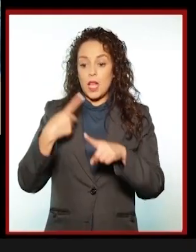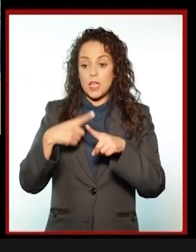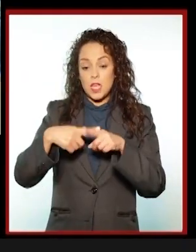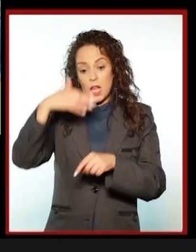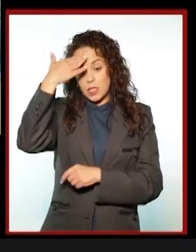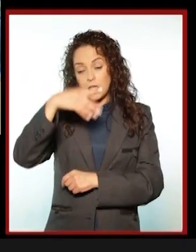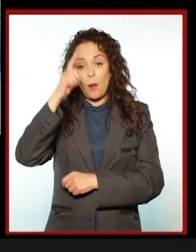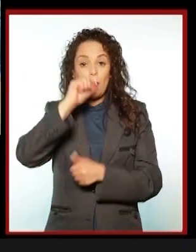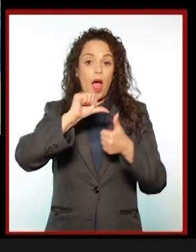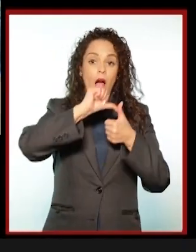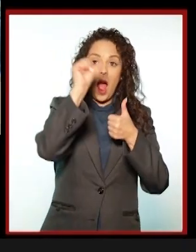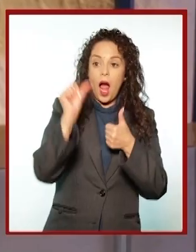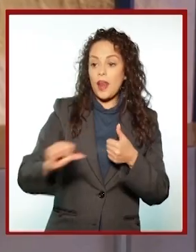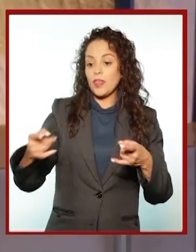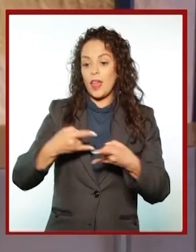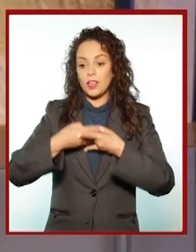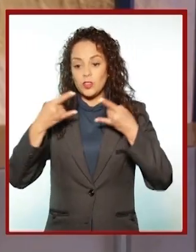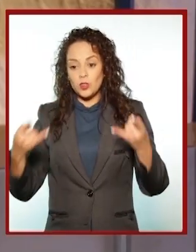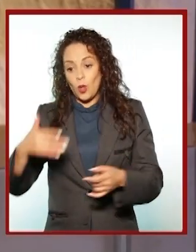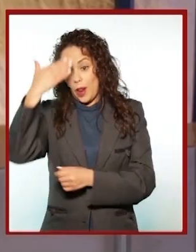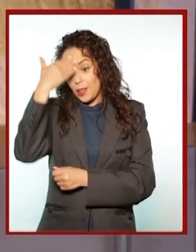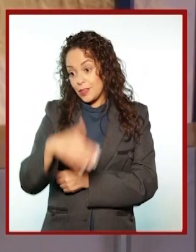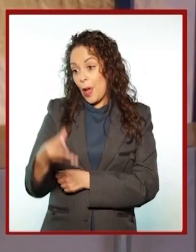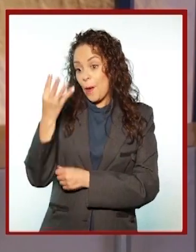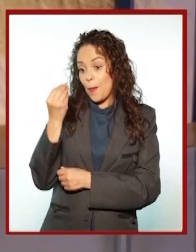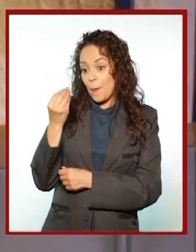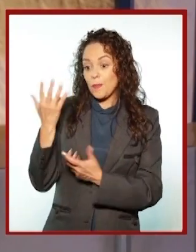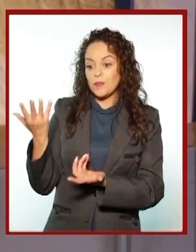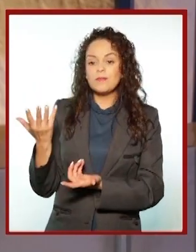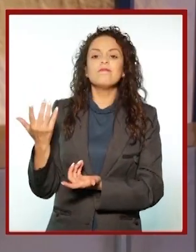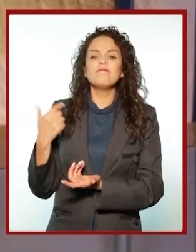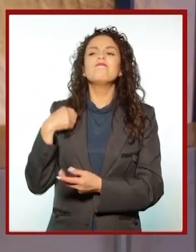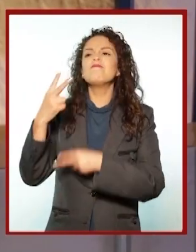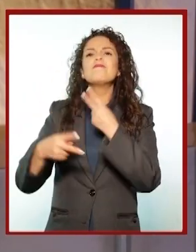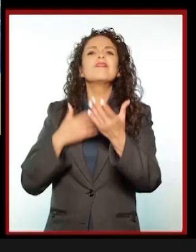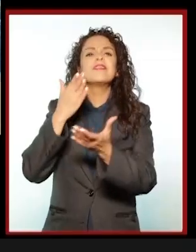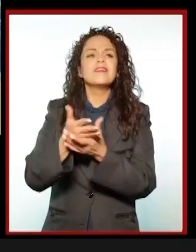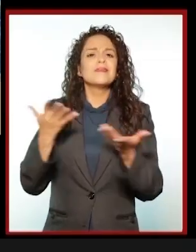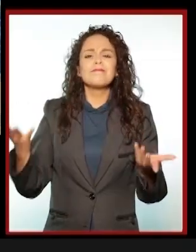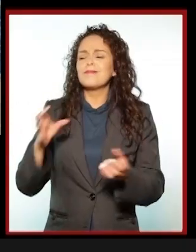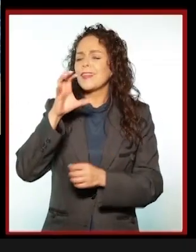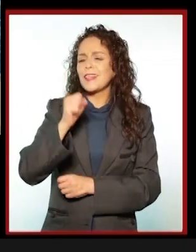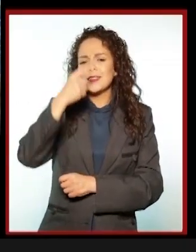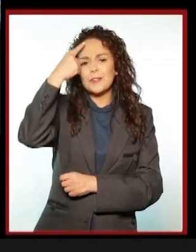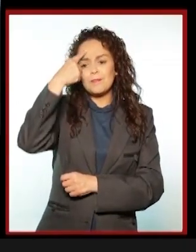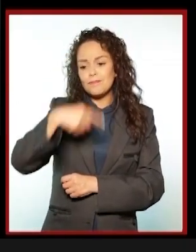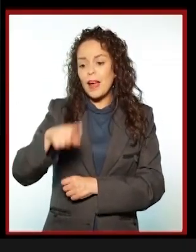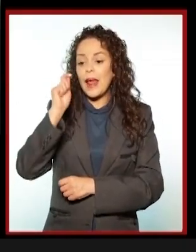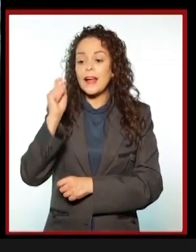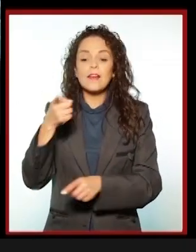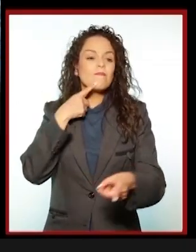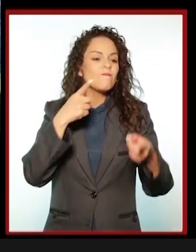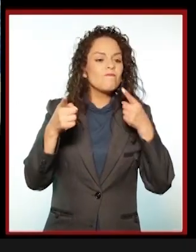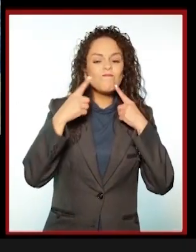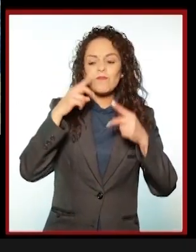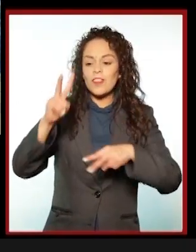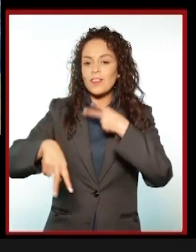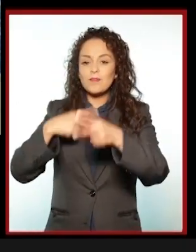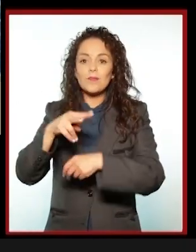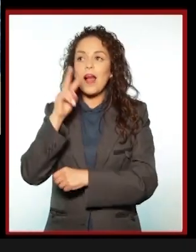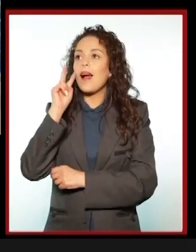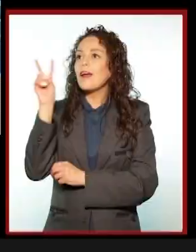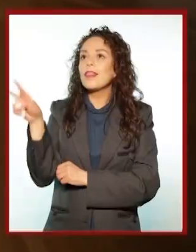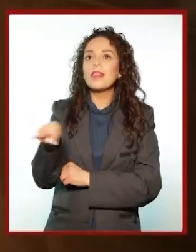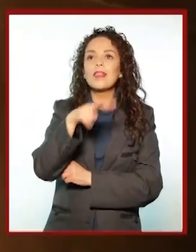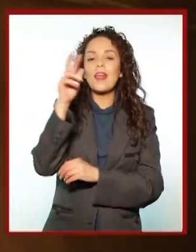sabe de arte, ¿no? De historia, de pronto ya saben mucho, entonces ¿yo qué voy a hacer ahí? No, los museos son para